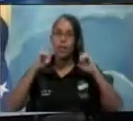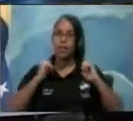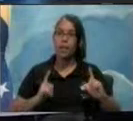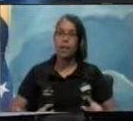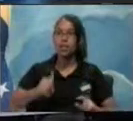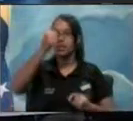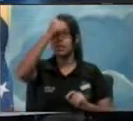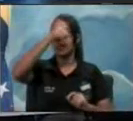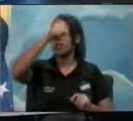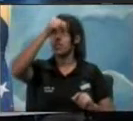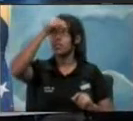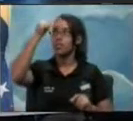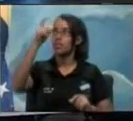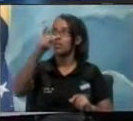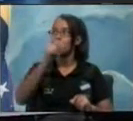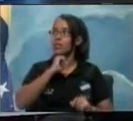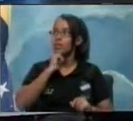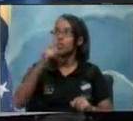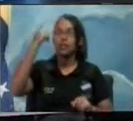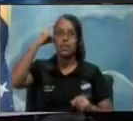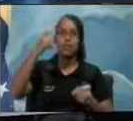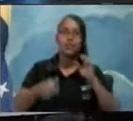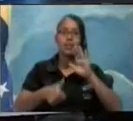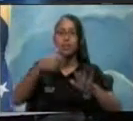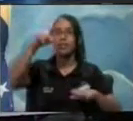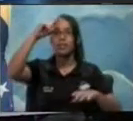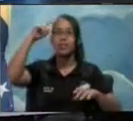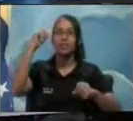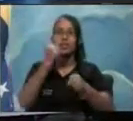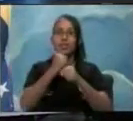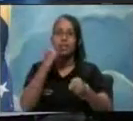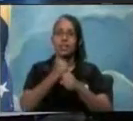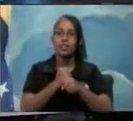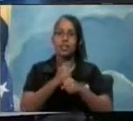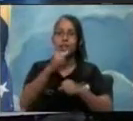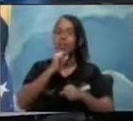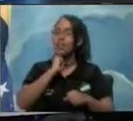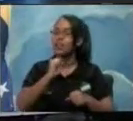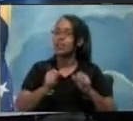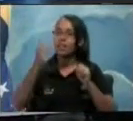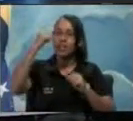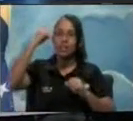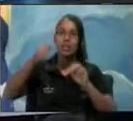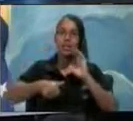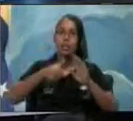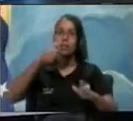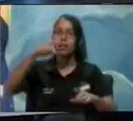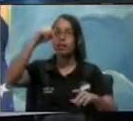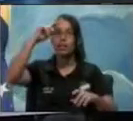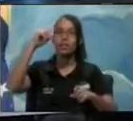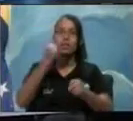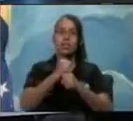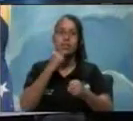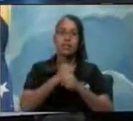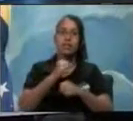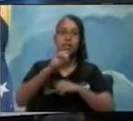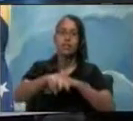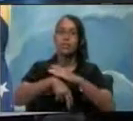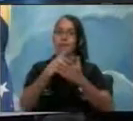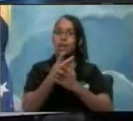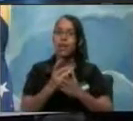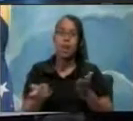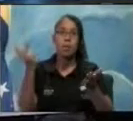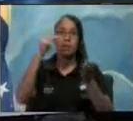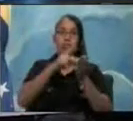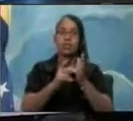domingo. Papá, es el día que más trabajamos. Es el día que más trabajamos, porque primero en la mañanita, en la madrugada, hay que levantarse a